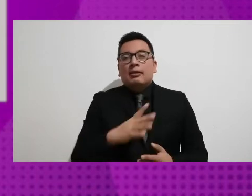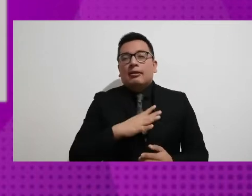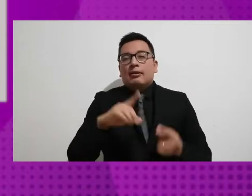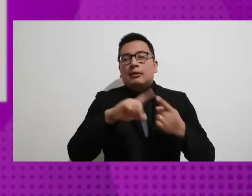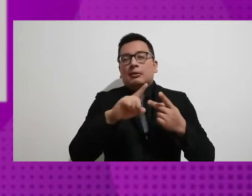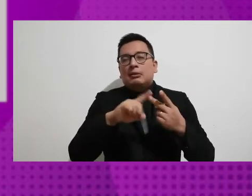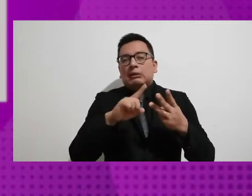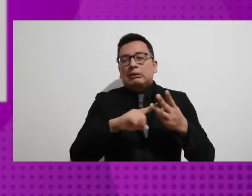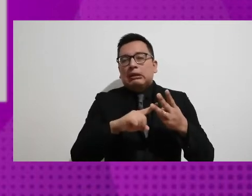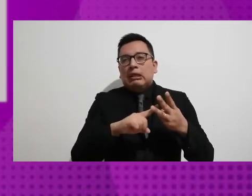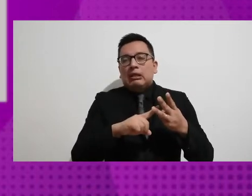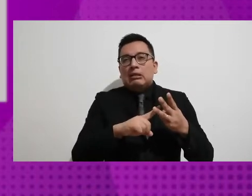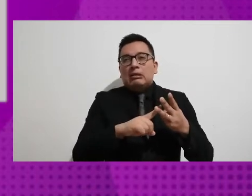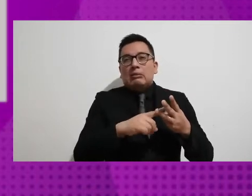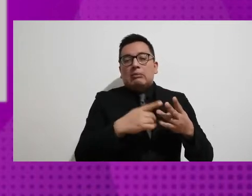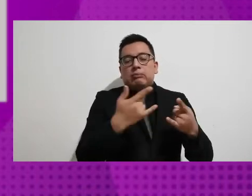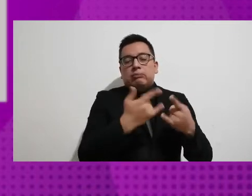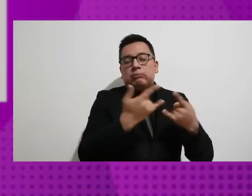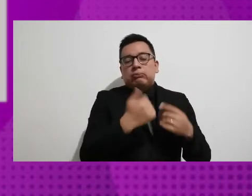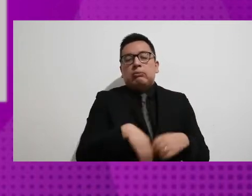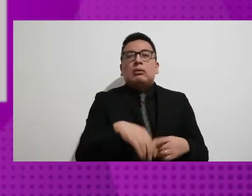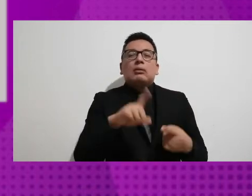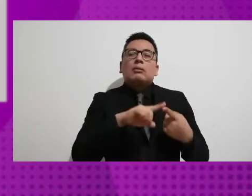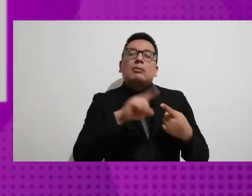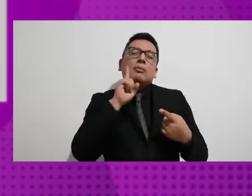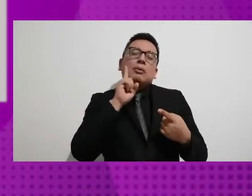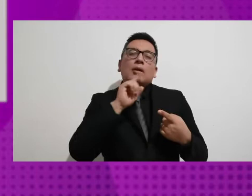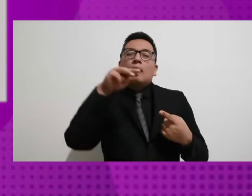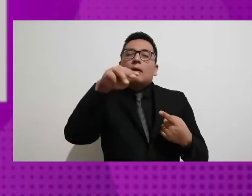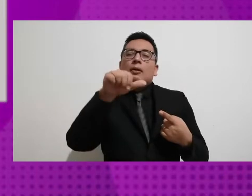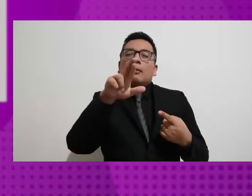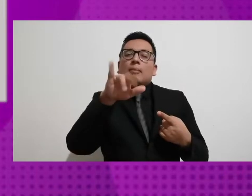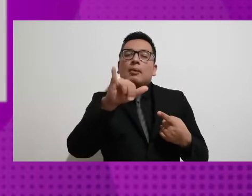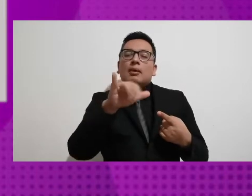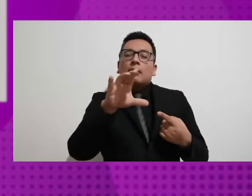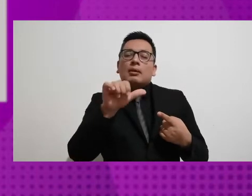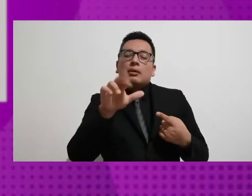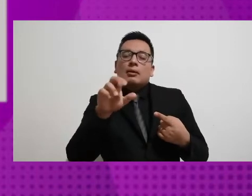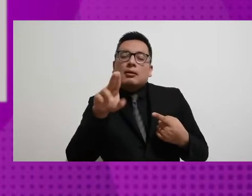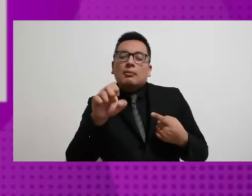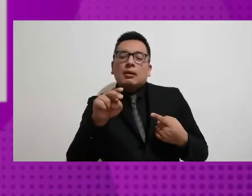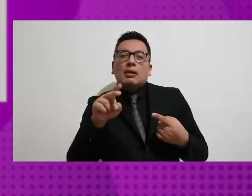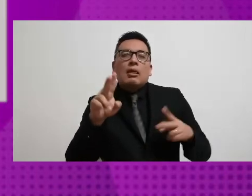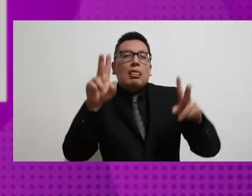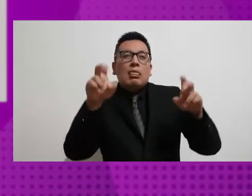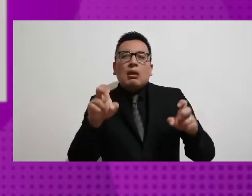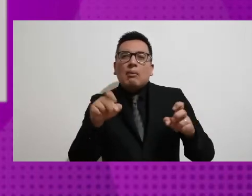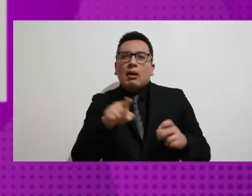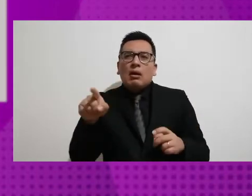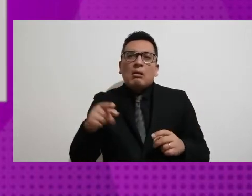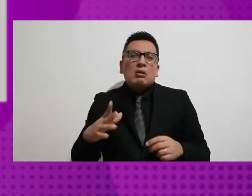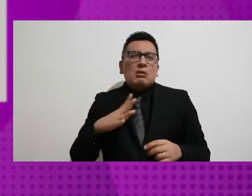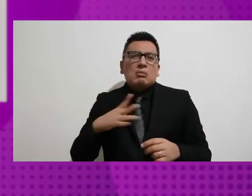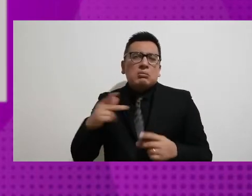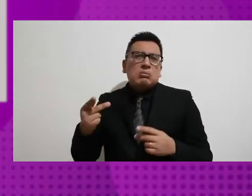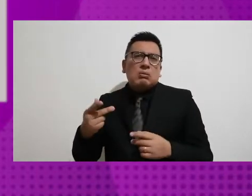tres textos. El primero de ellos es el de Mari Carmen Alanís Figueroa, que habla precisamente de la violencia